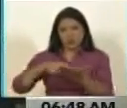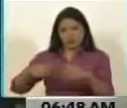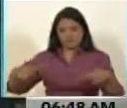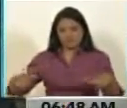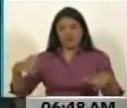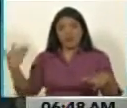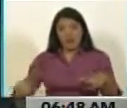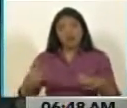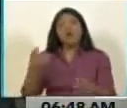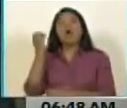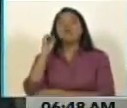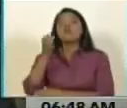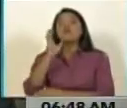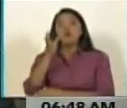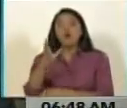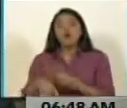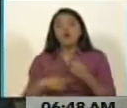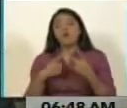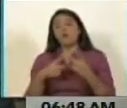hay foros, hay